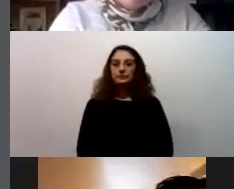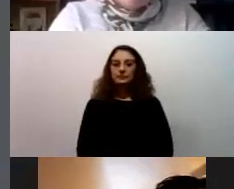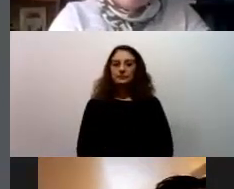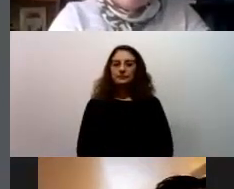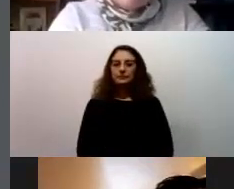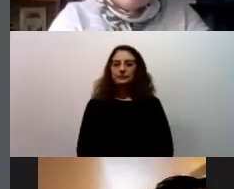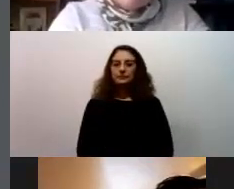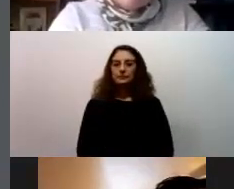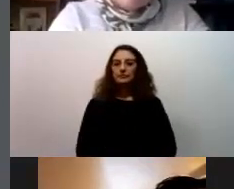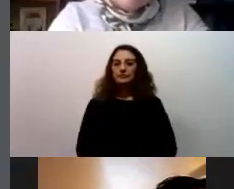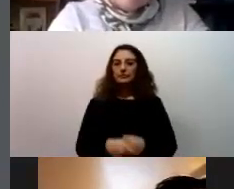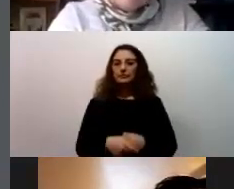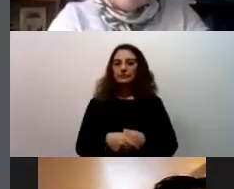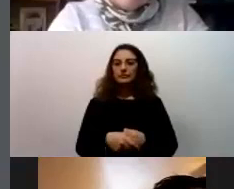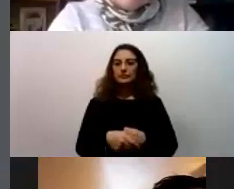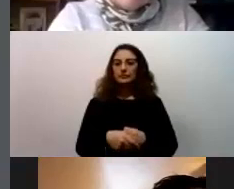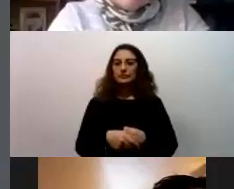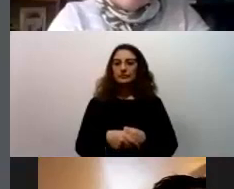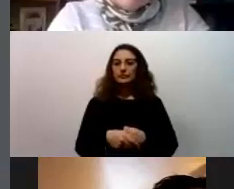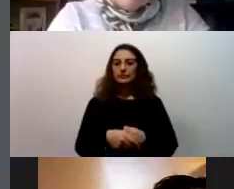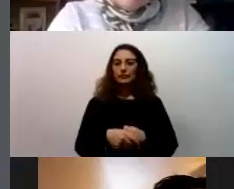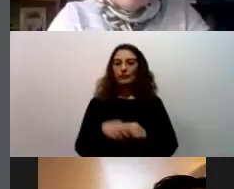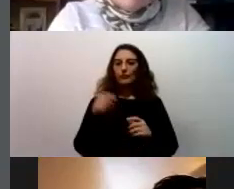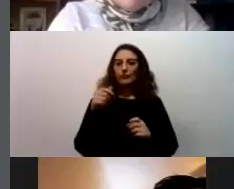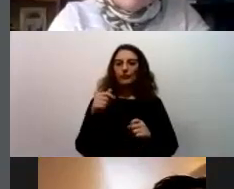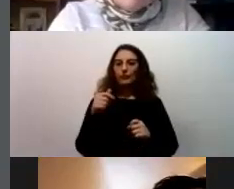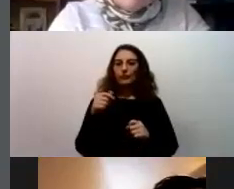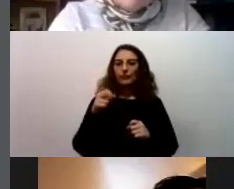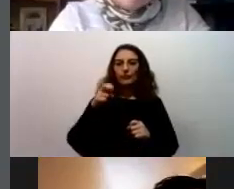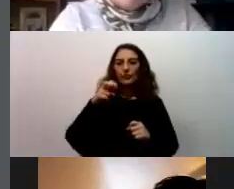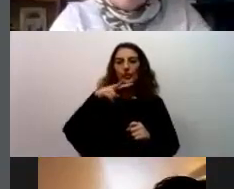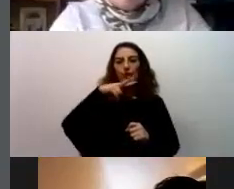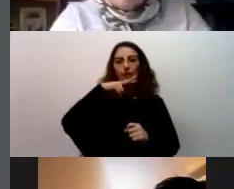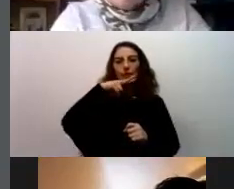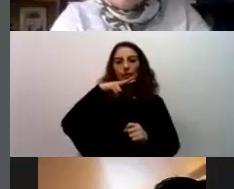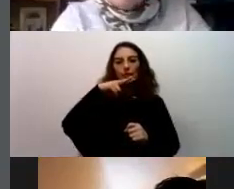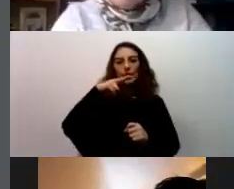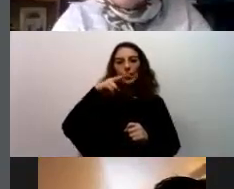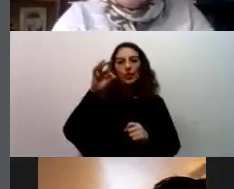El volumen de volumen libre de riesgo.